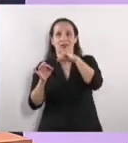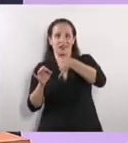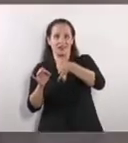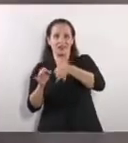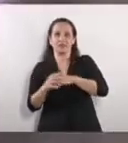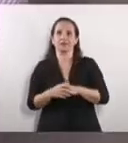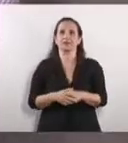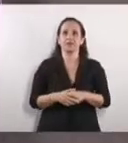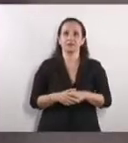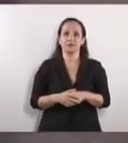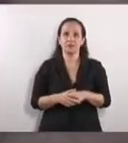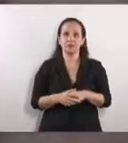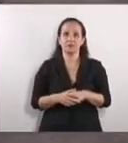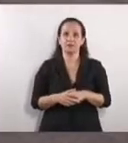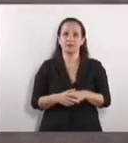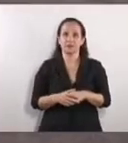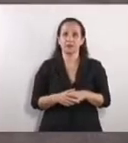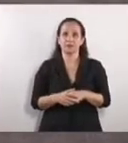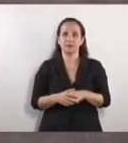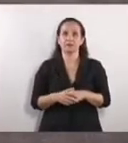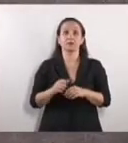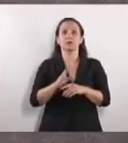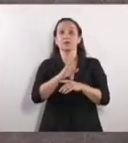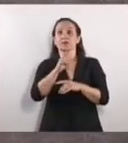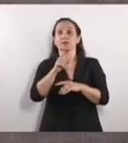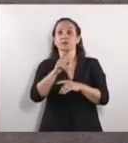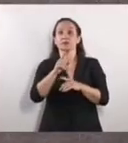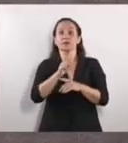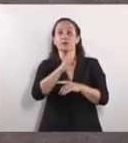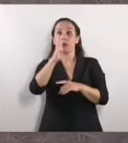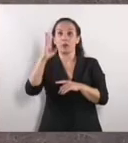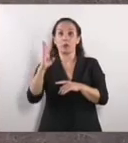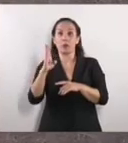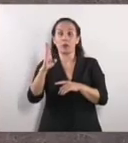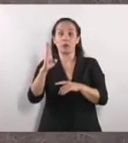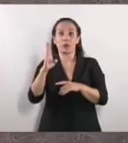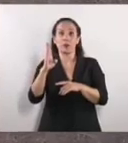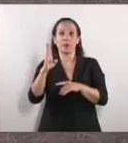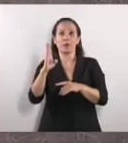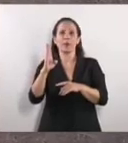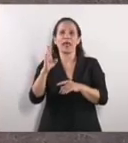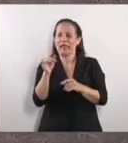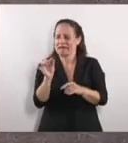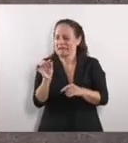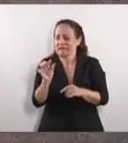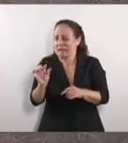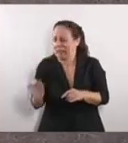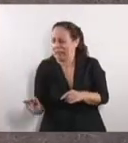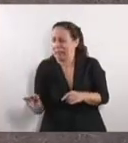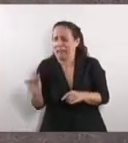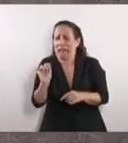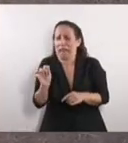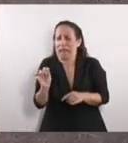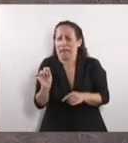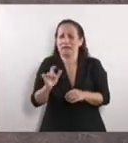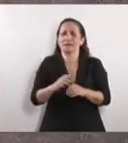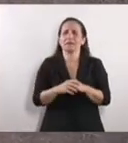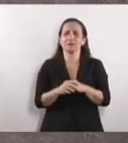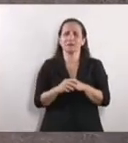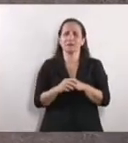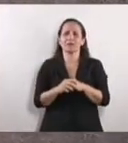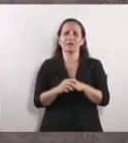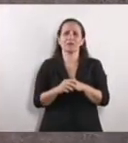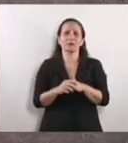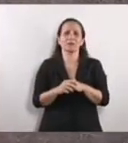B se va a diferenciar. Bueno, agarré una tiza, viste, de las más chiquitas que podía haber agarrado. Bien,